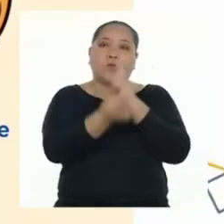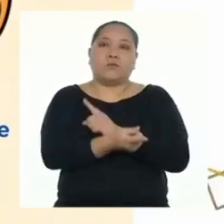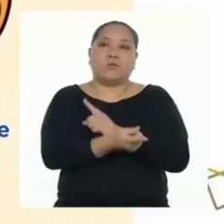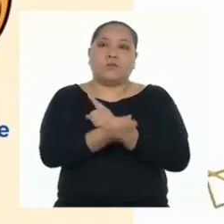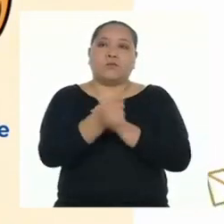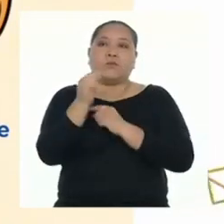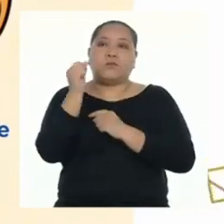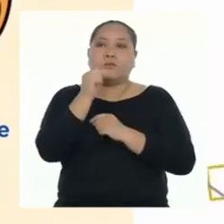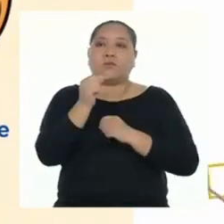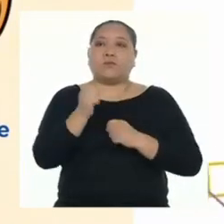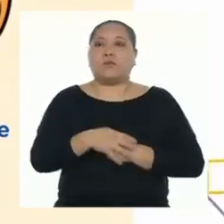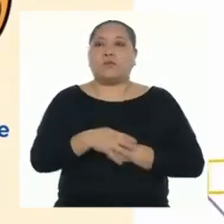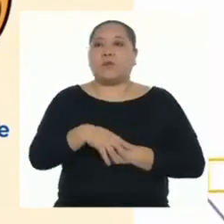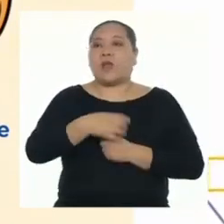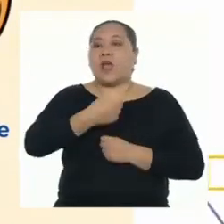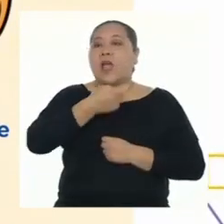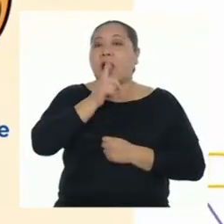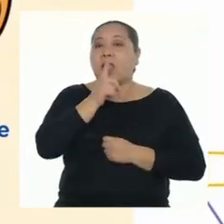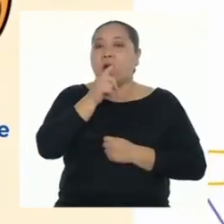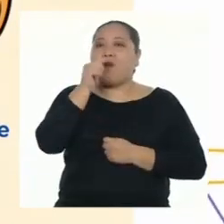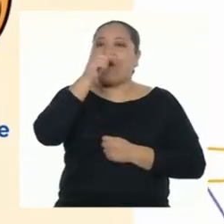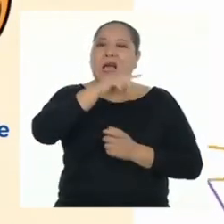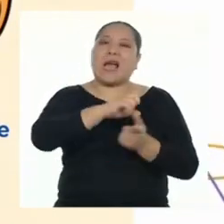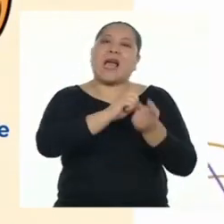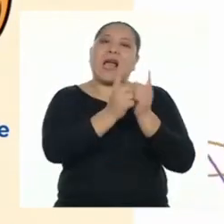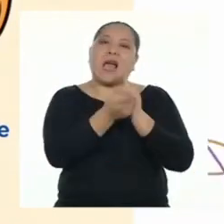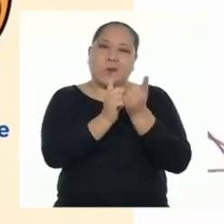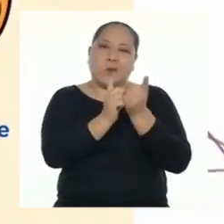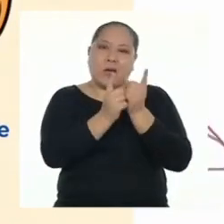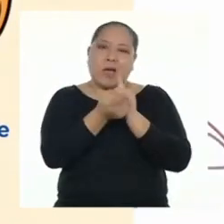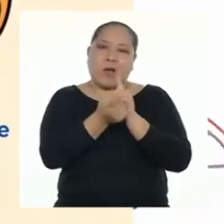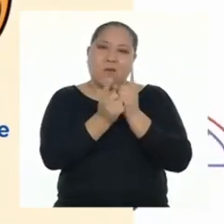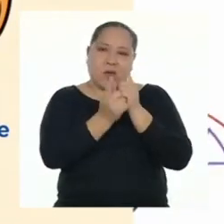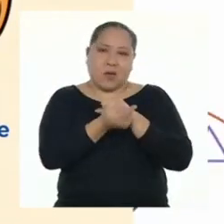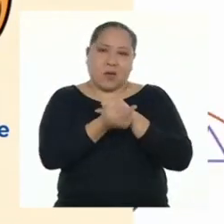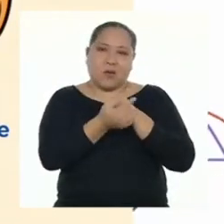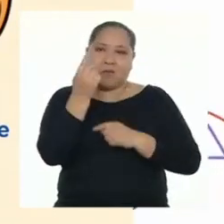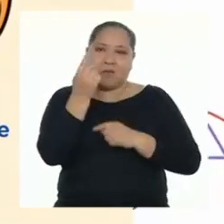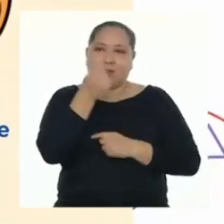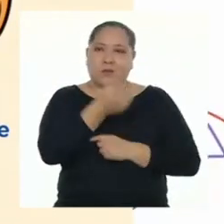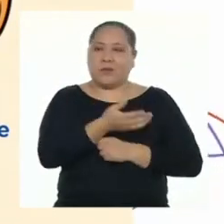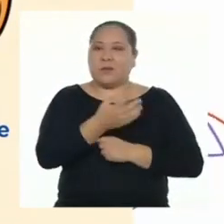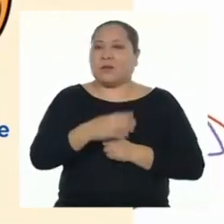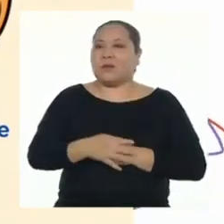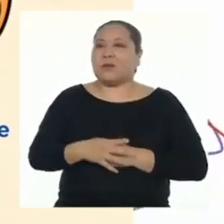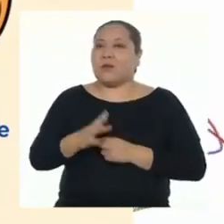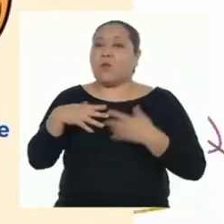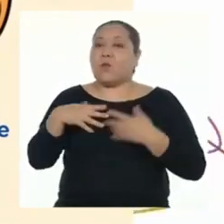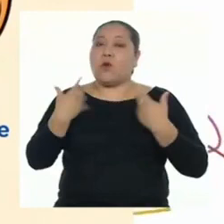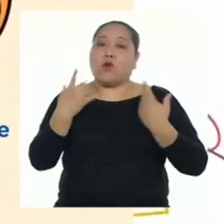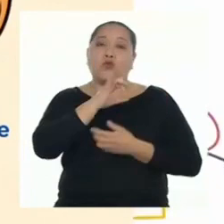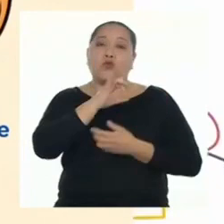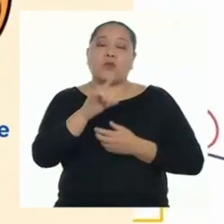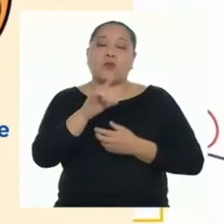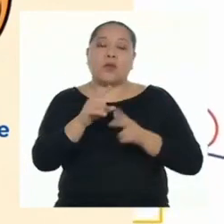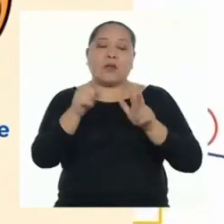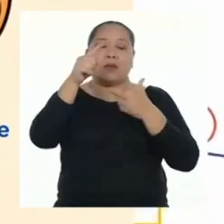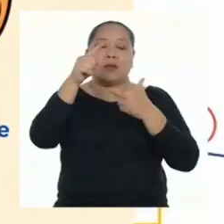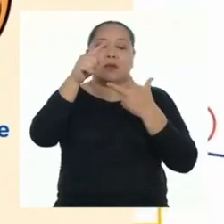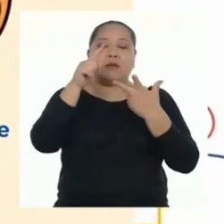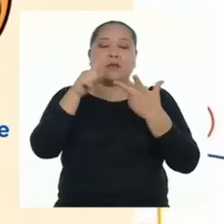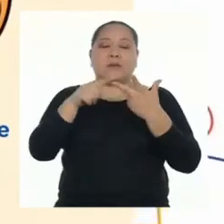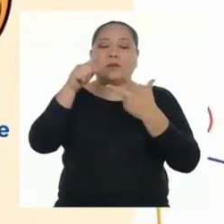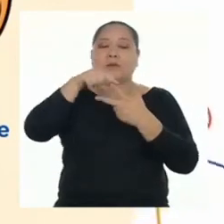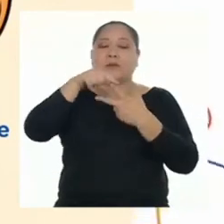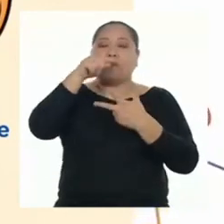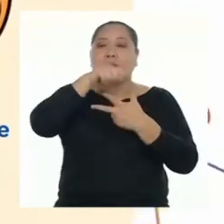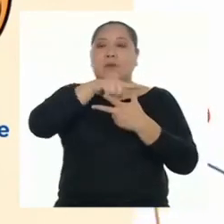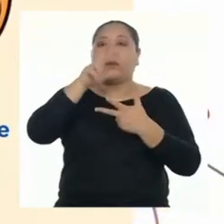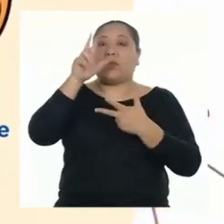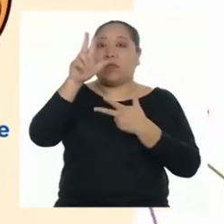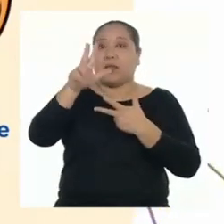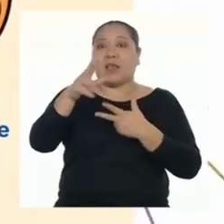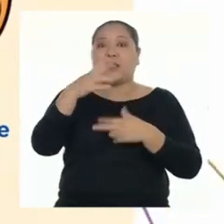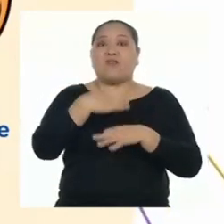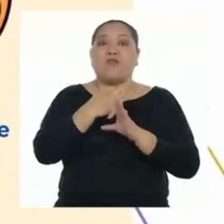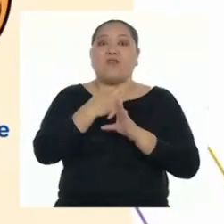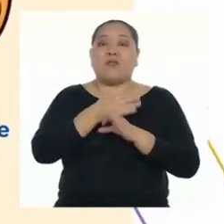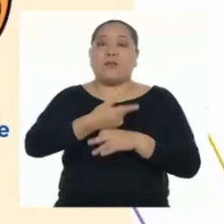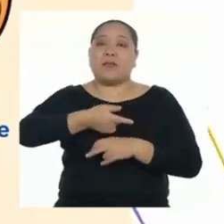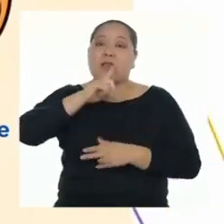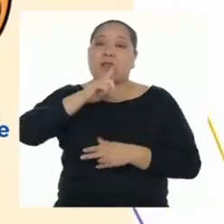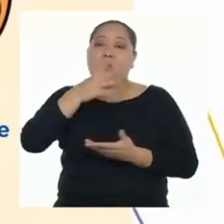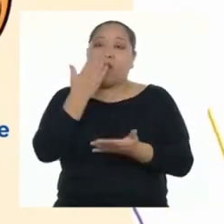tiene variantes es el agua. Digo esto porque esta actividad puedo utilizar 3 muestras diferentes de agua para